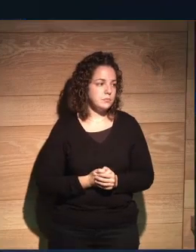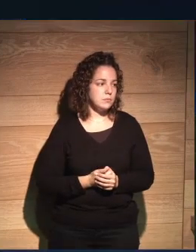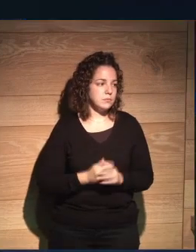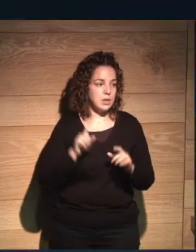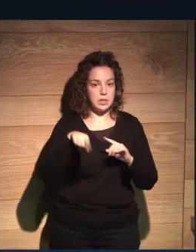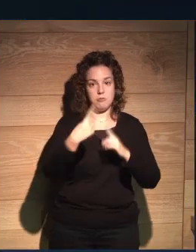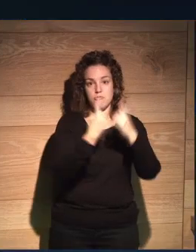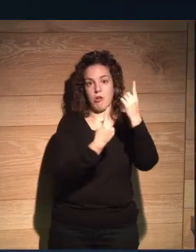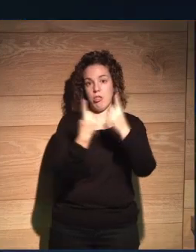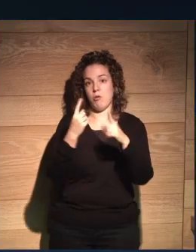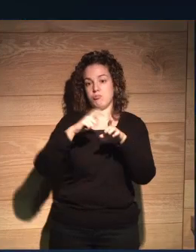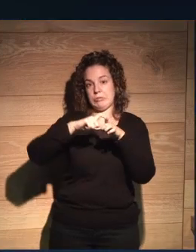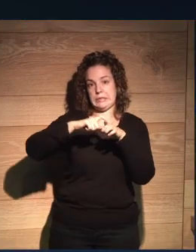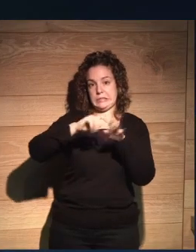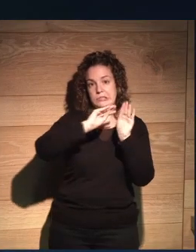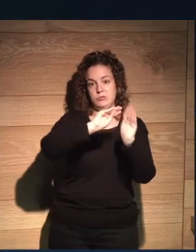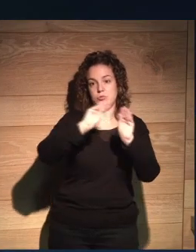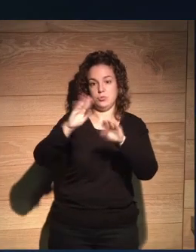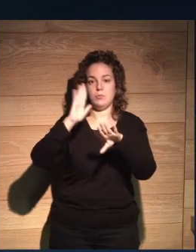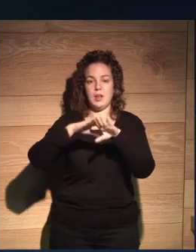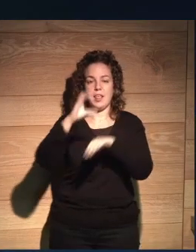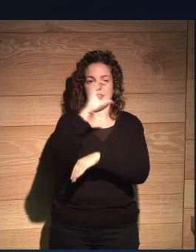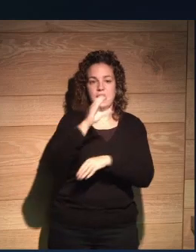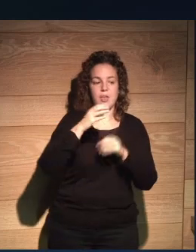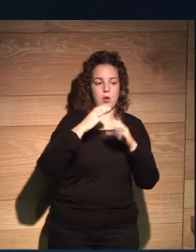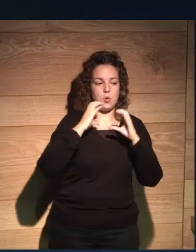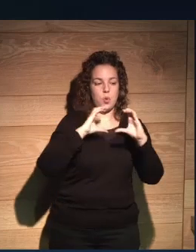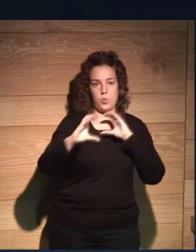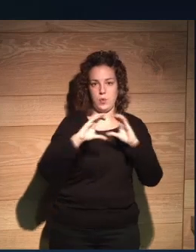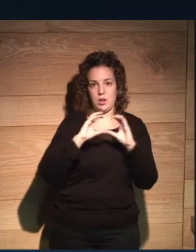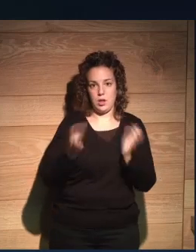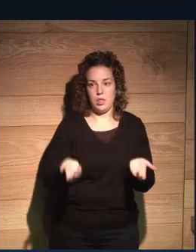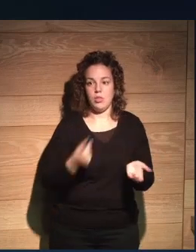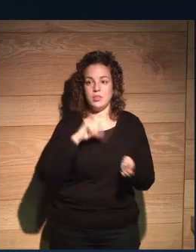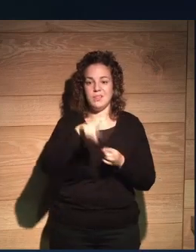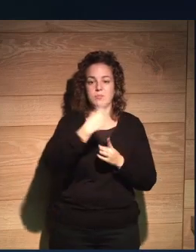Luego ya cada uno tiene su estilo a la hora de comunicar la ciencia. Luego